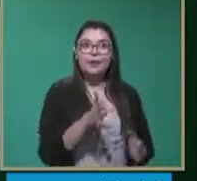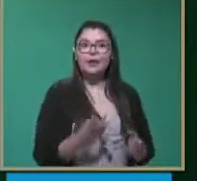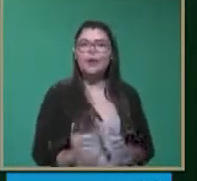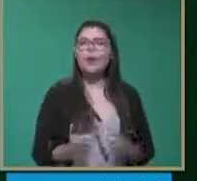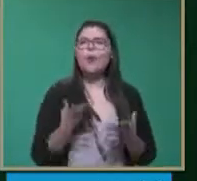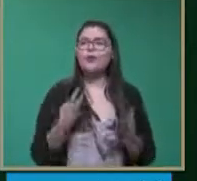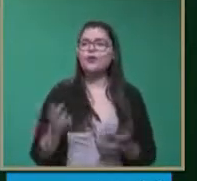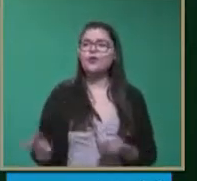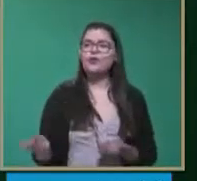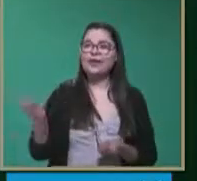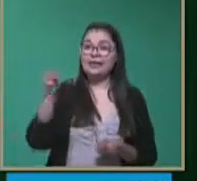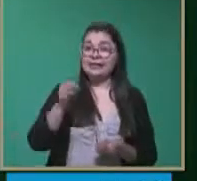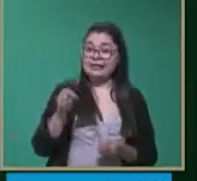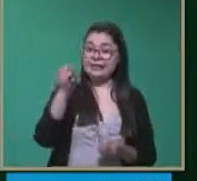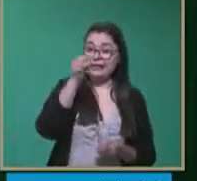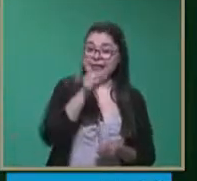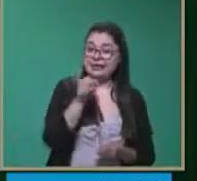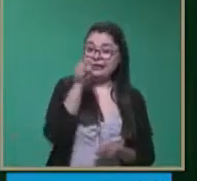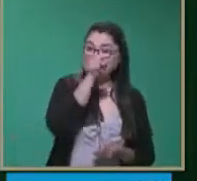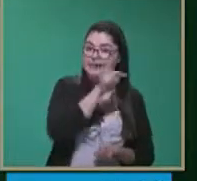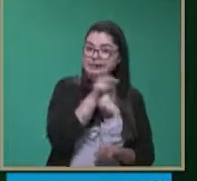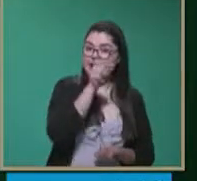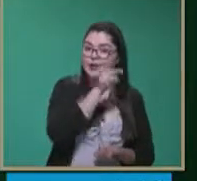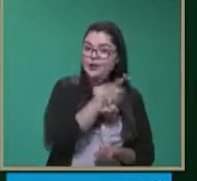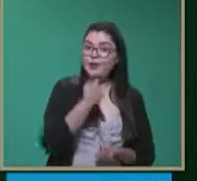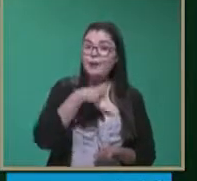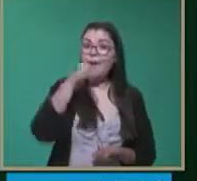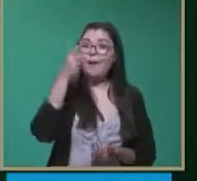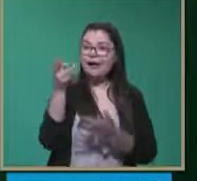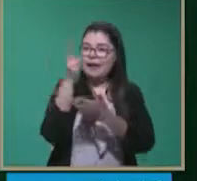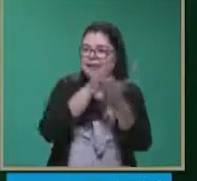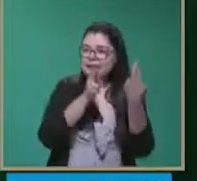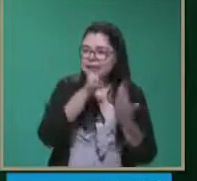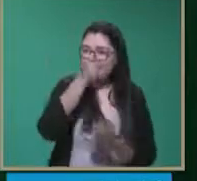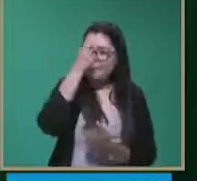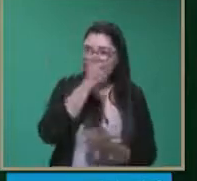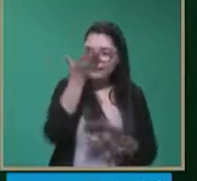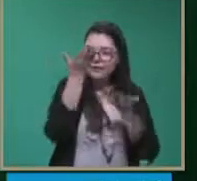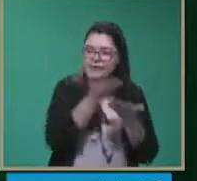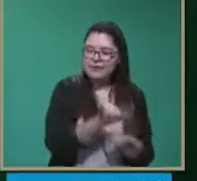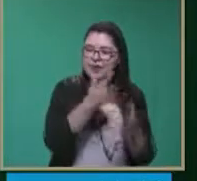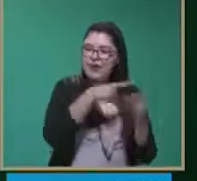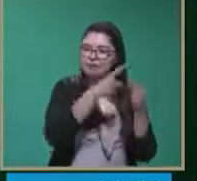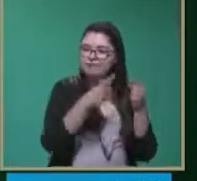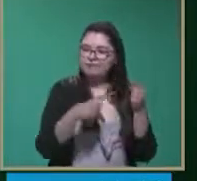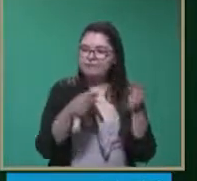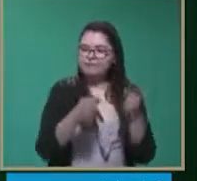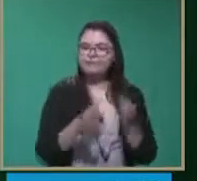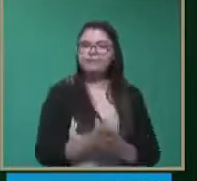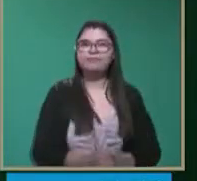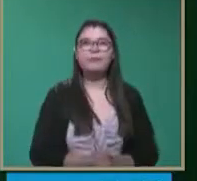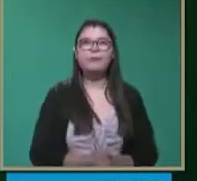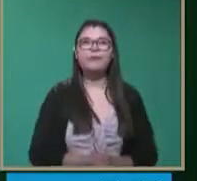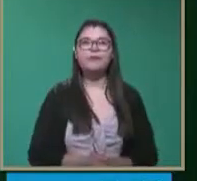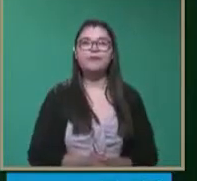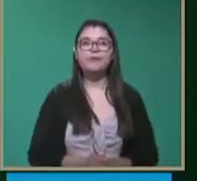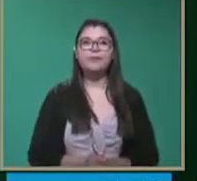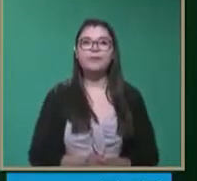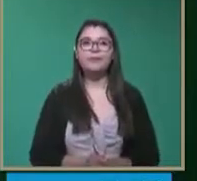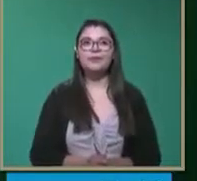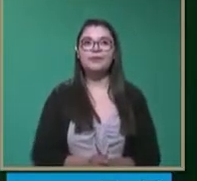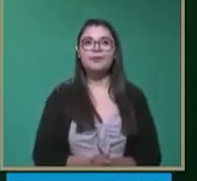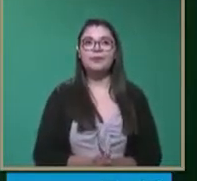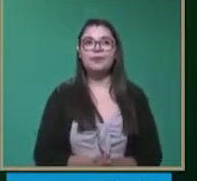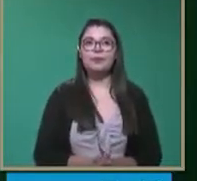dar hacia atrás o cuántos saltos se tiene que regresar para llegar a la hoja. Está en el número 10 y vamos a